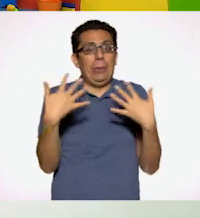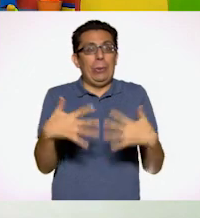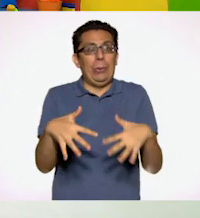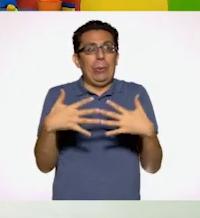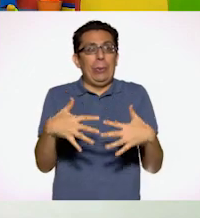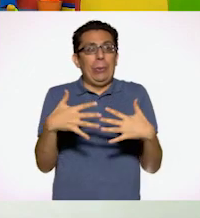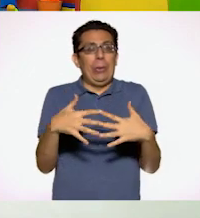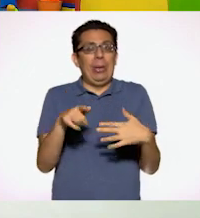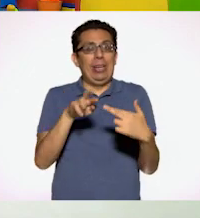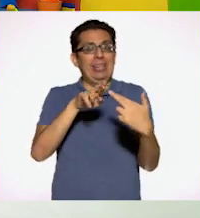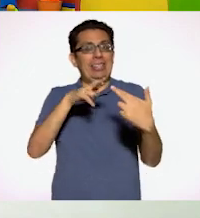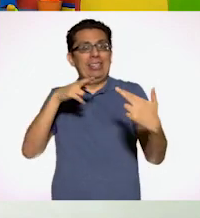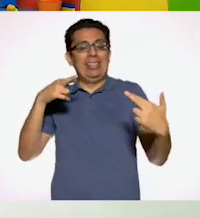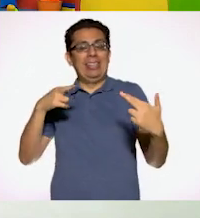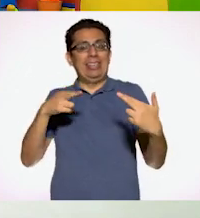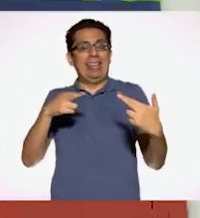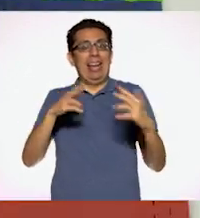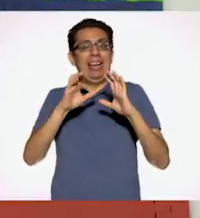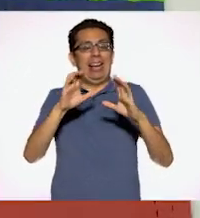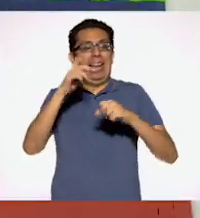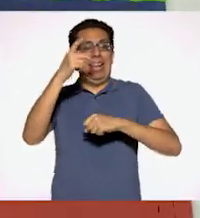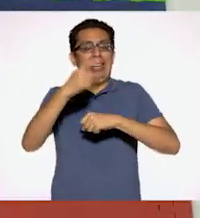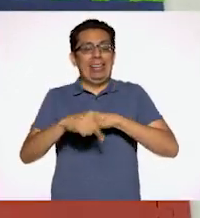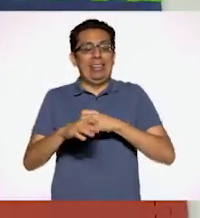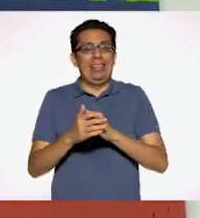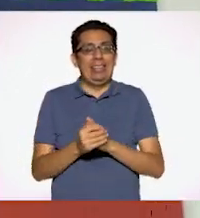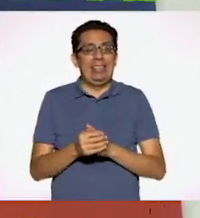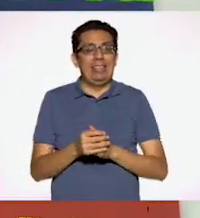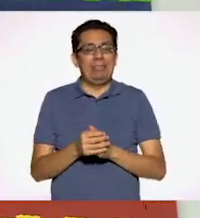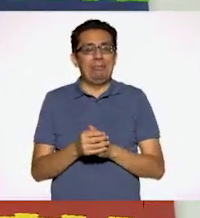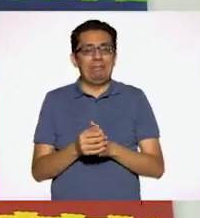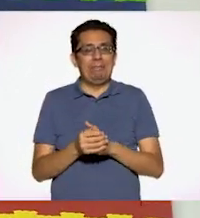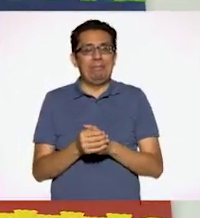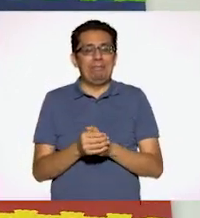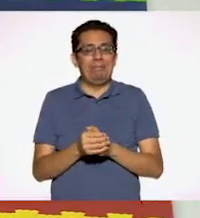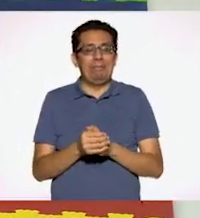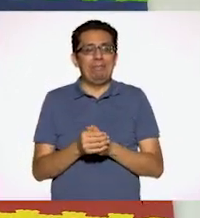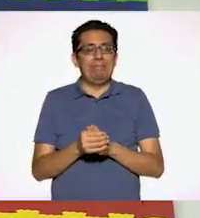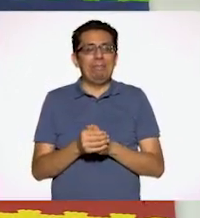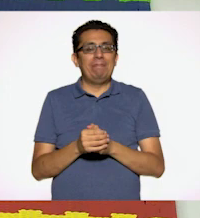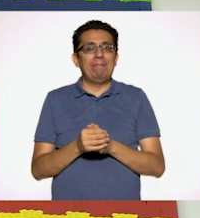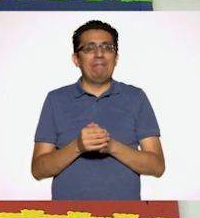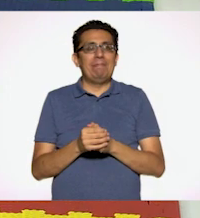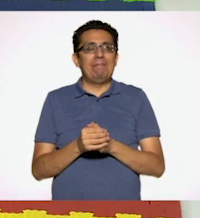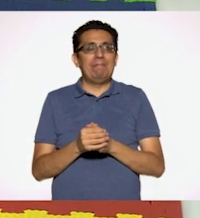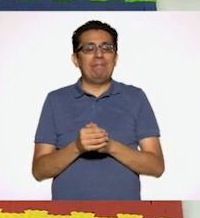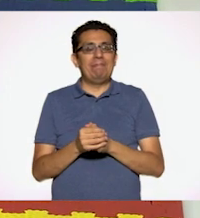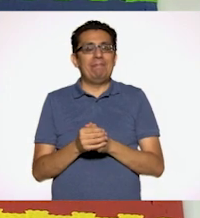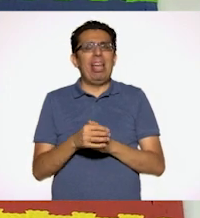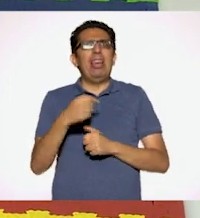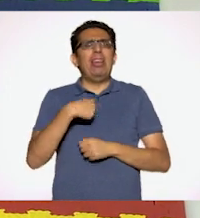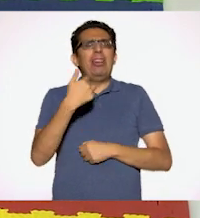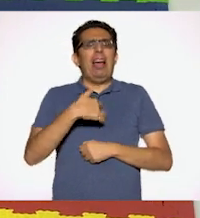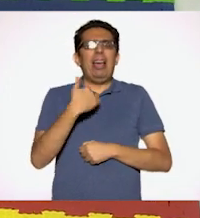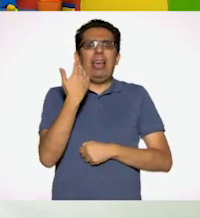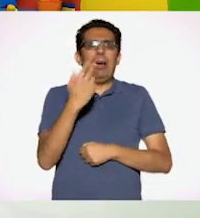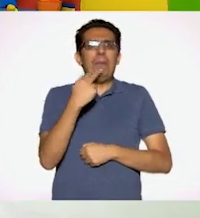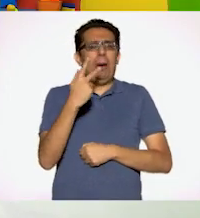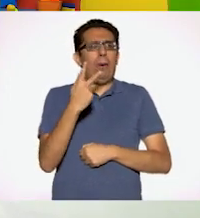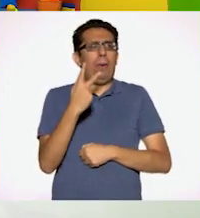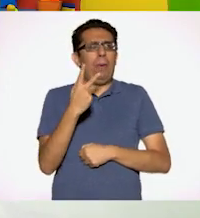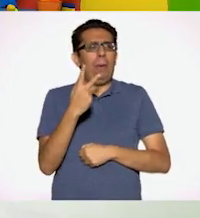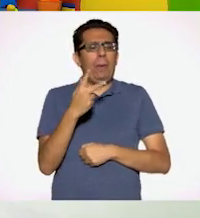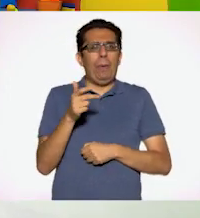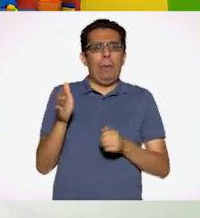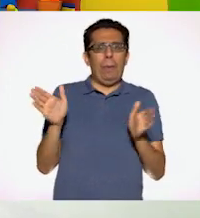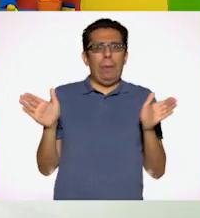¡Uy, la cuerda floja! ¡Ay, Hapsiri! Como que me dan ganas de abrir así los brazos, no sé por qué. Muy bien, se